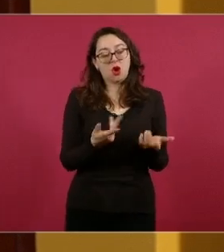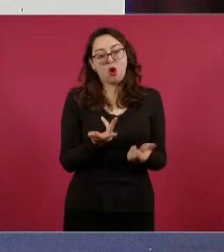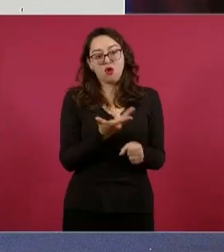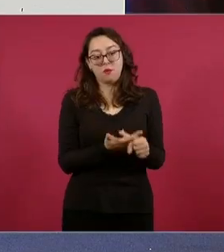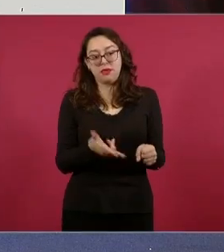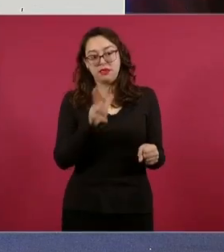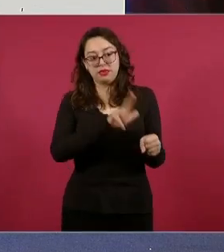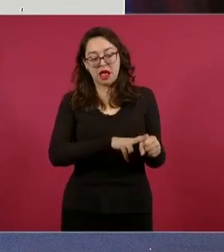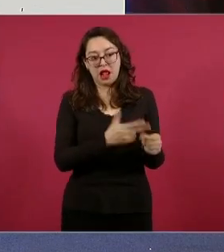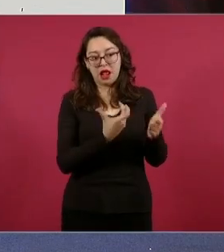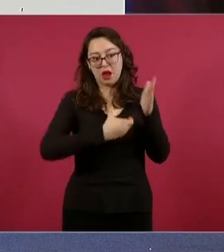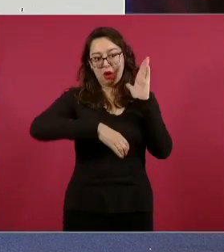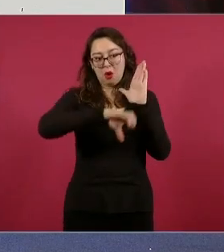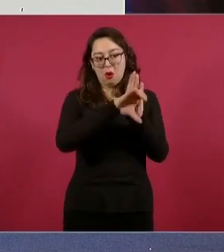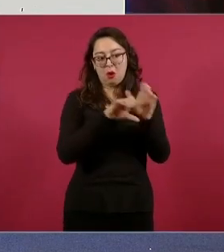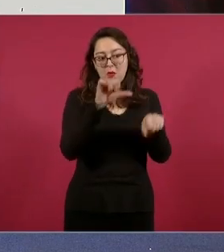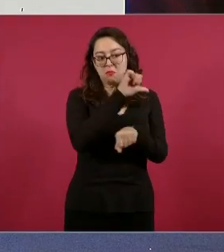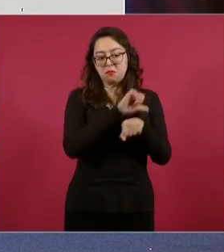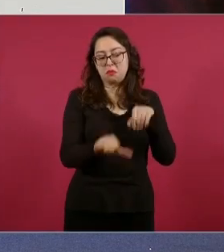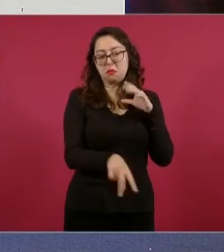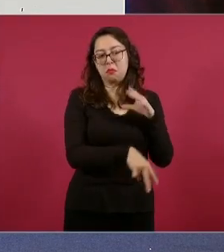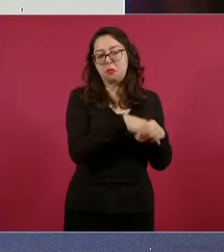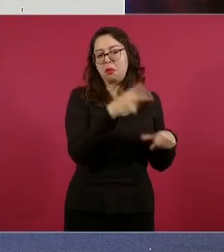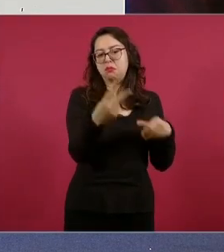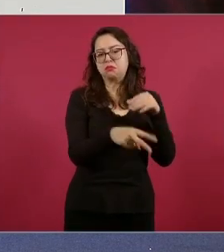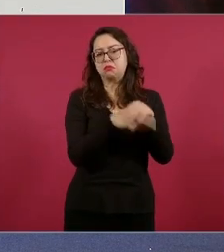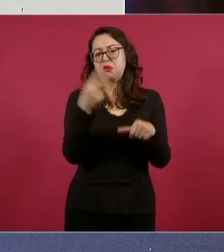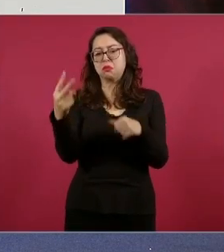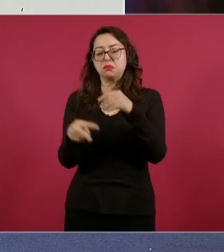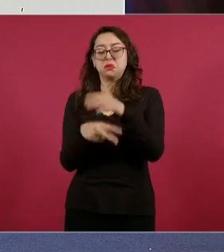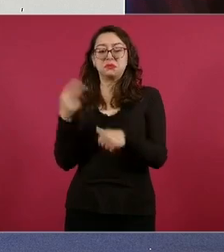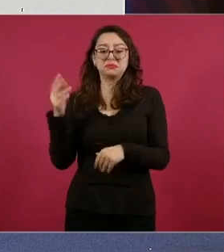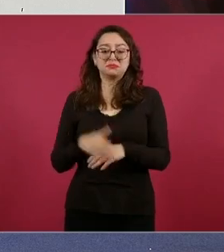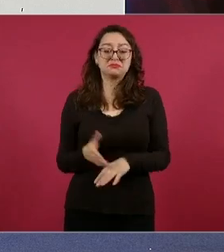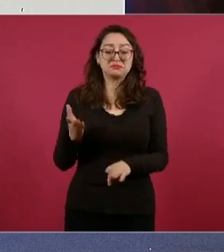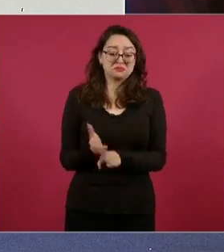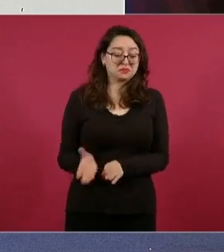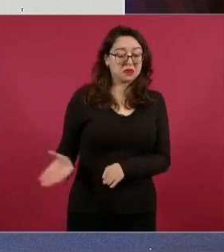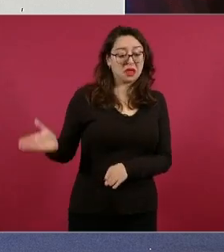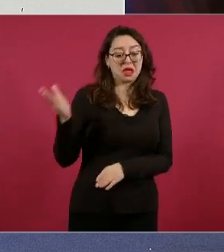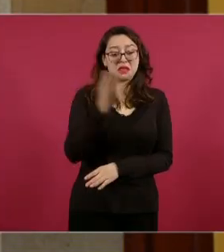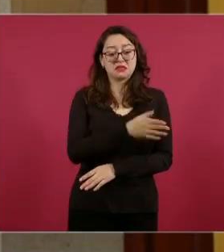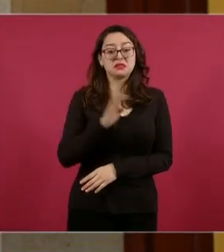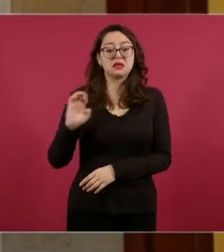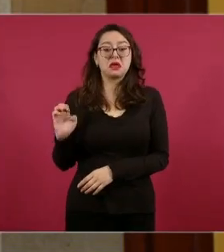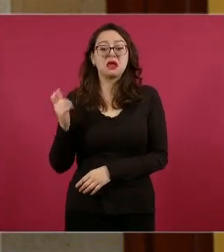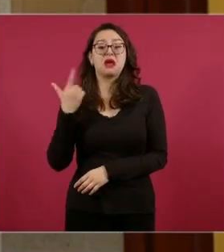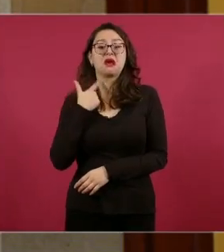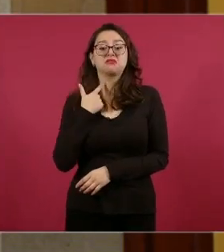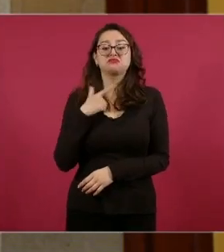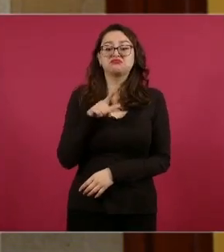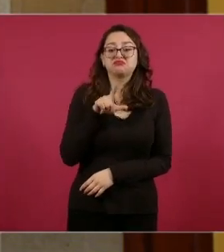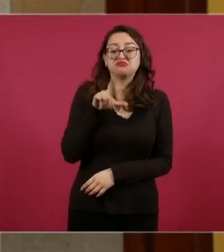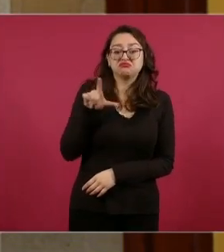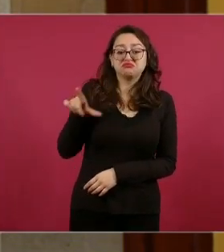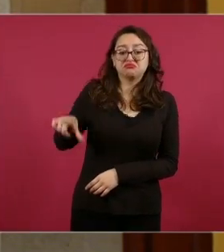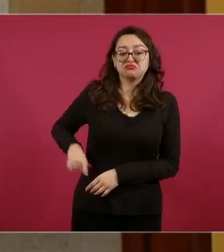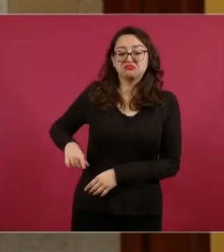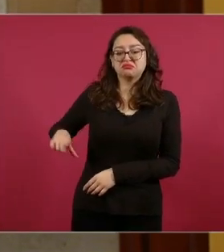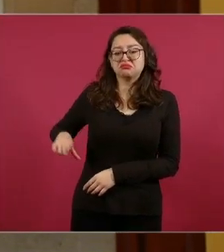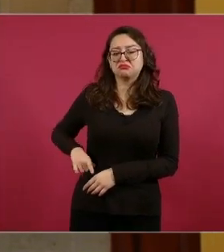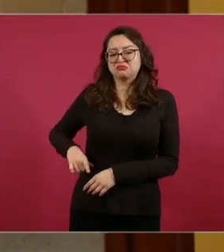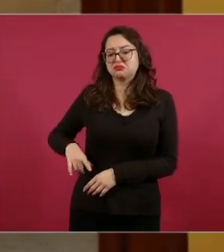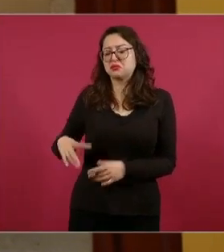En la visión anterior, neoliberal, todo se veía desde México, se planteaba que el quirófano estaba registrado y entonces se